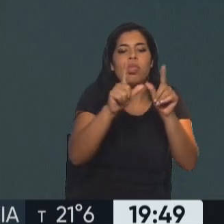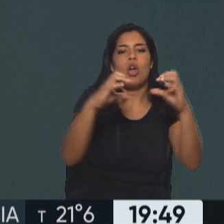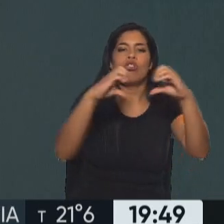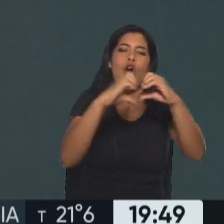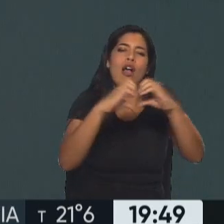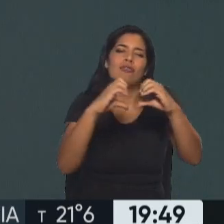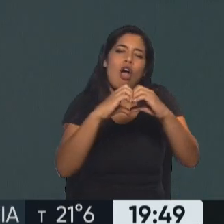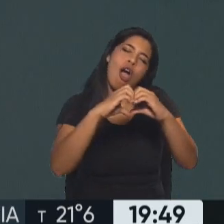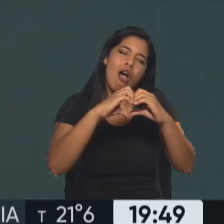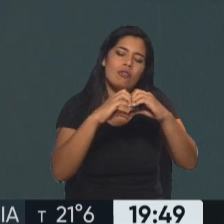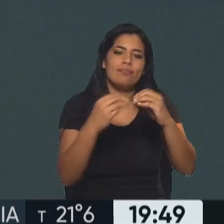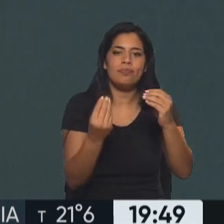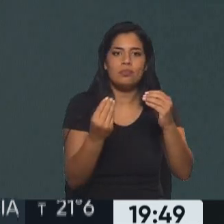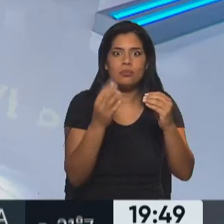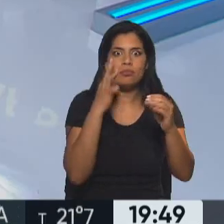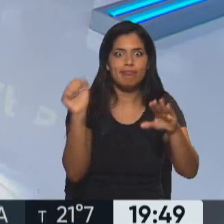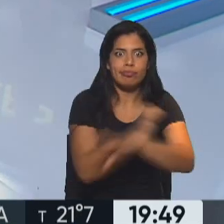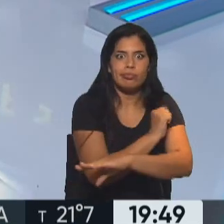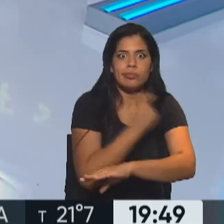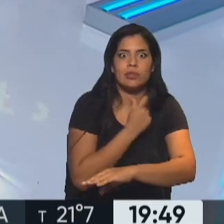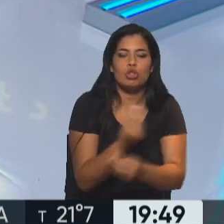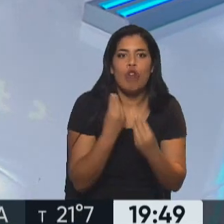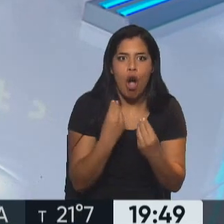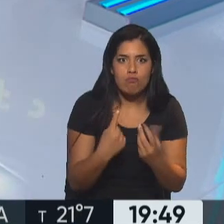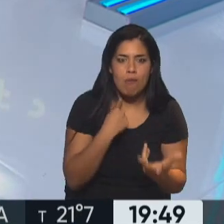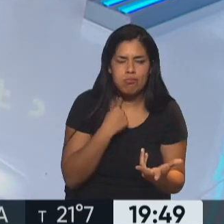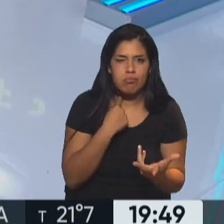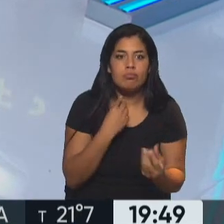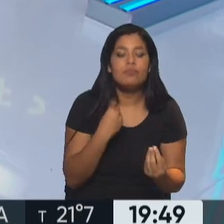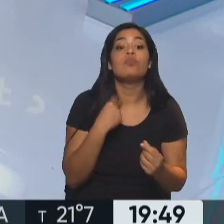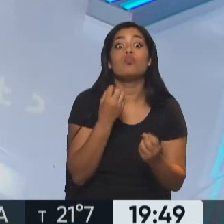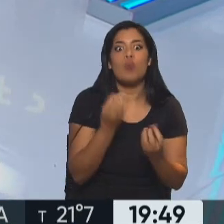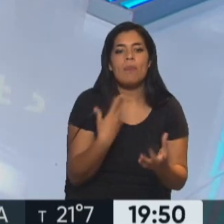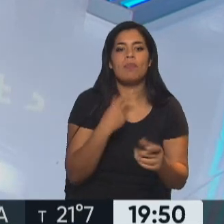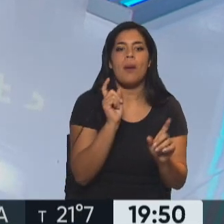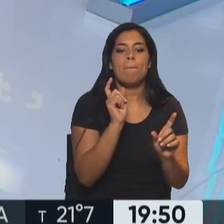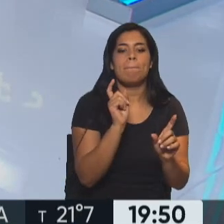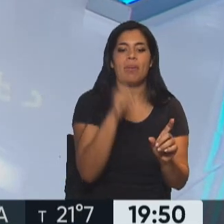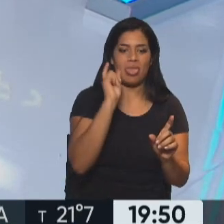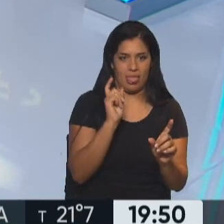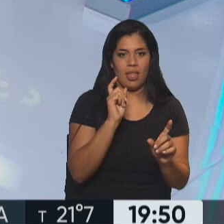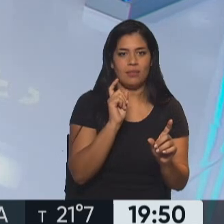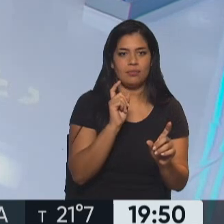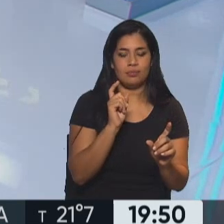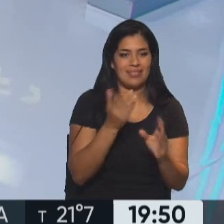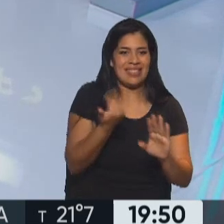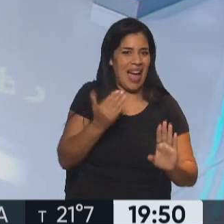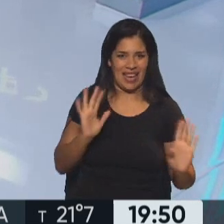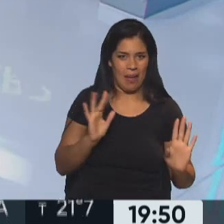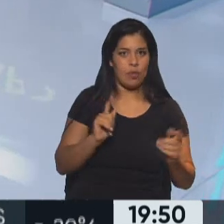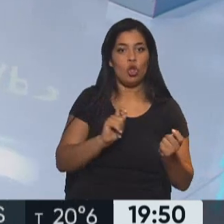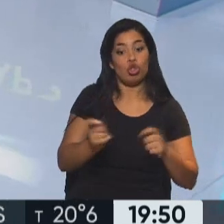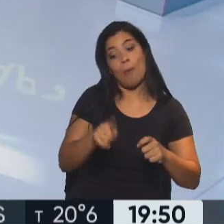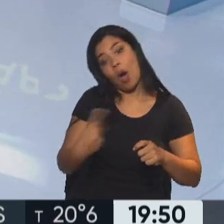triste o el emoji de la risa, presionás... Y apretás otra reacción y se te cambia.